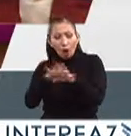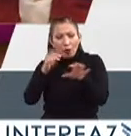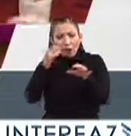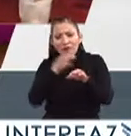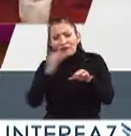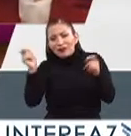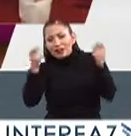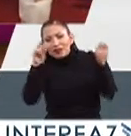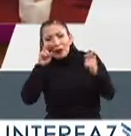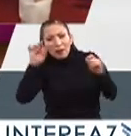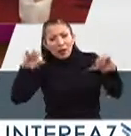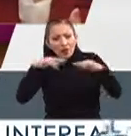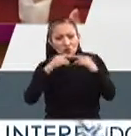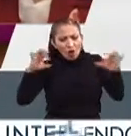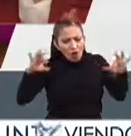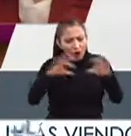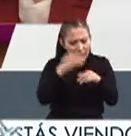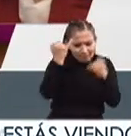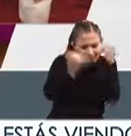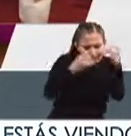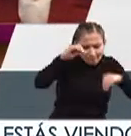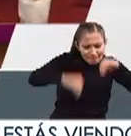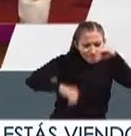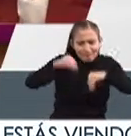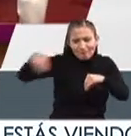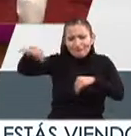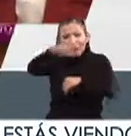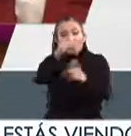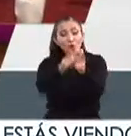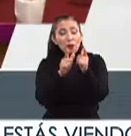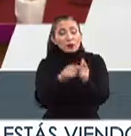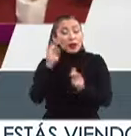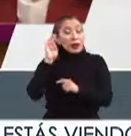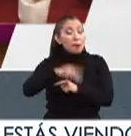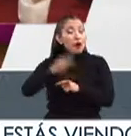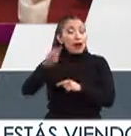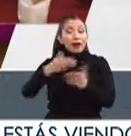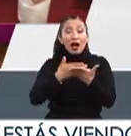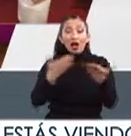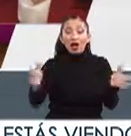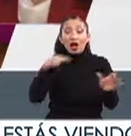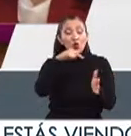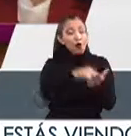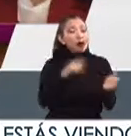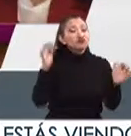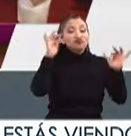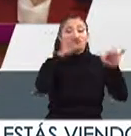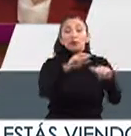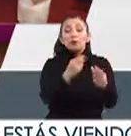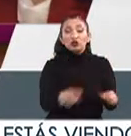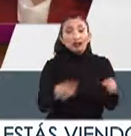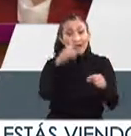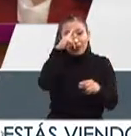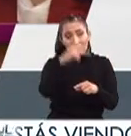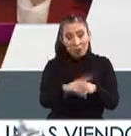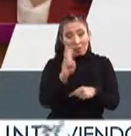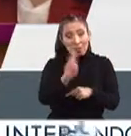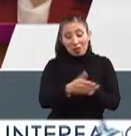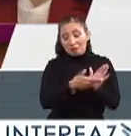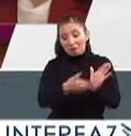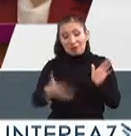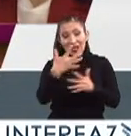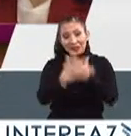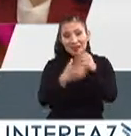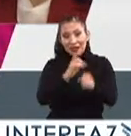festival permite esta serie de encuentros y de producciones propias que hacen que Morelia se vuelva la capital de la música del país, sin duda, durante